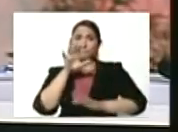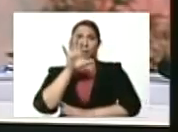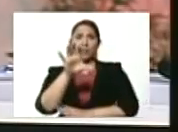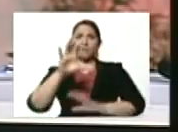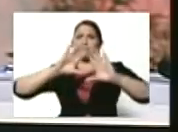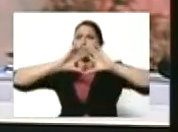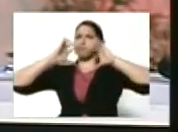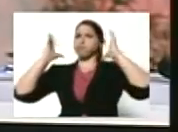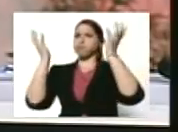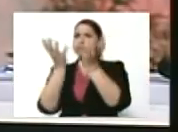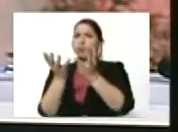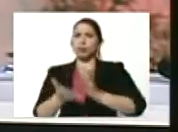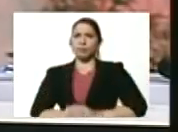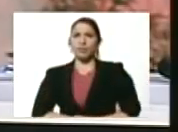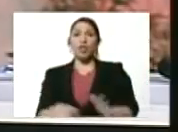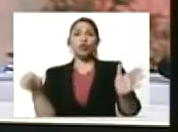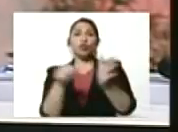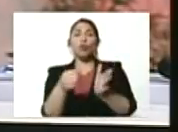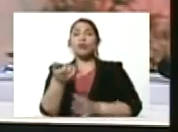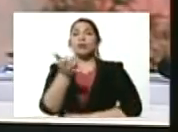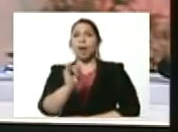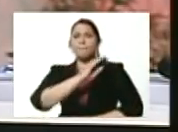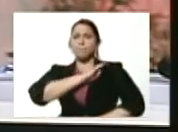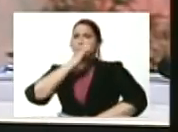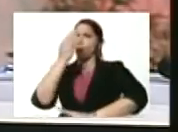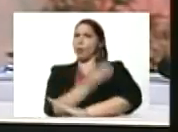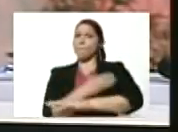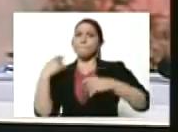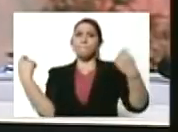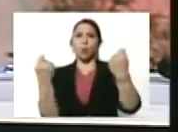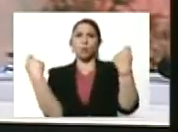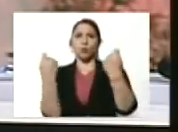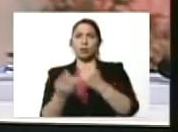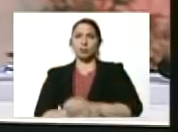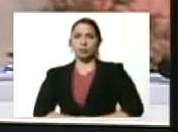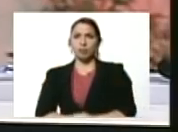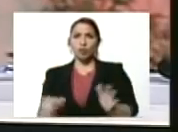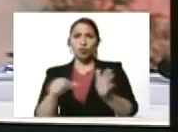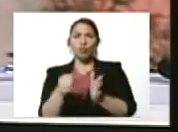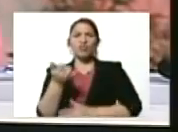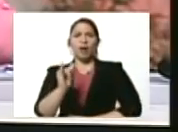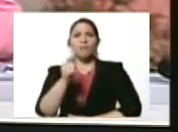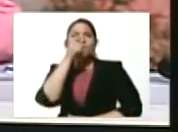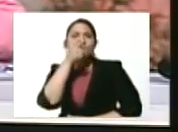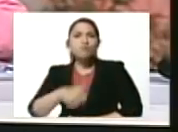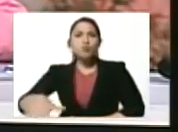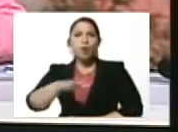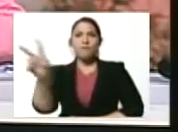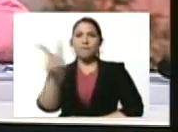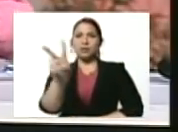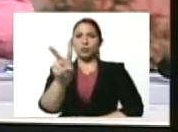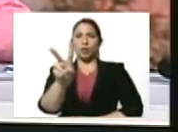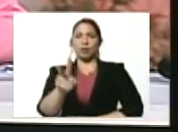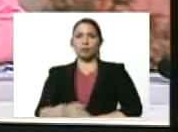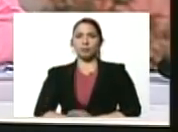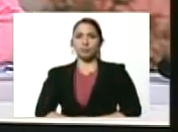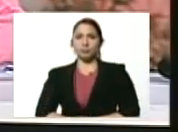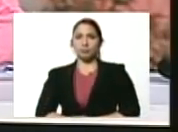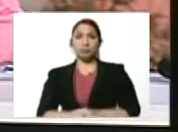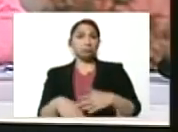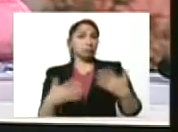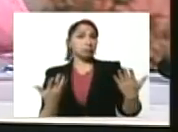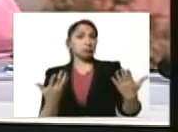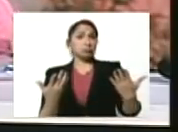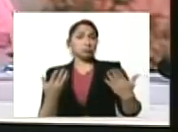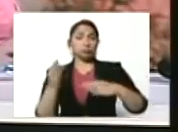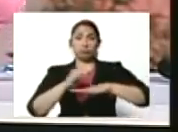al mundo dónde está el poder popular, dónde está el pueblo de Venezuela. ¿Qué me dice?